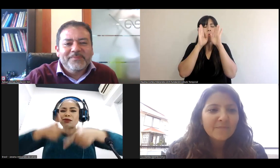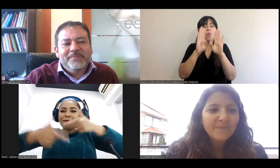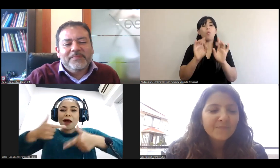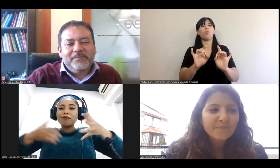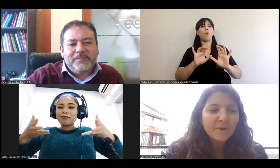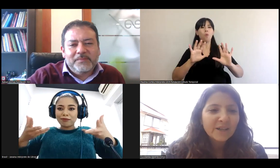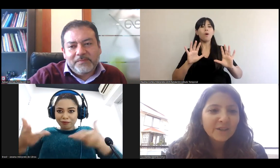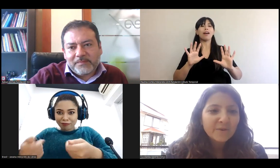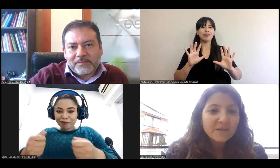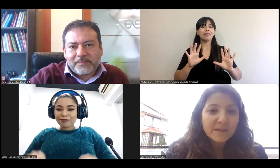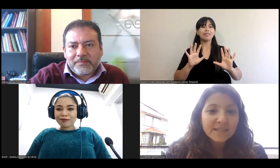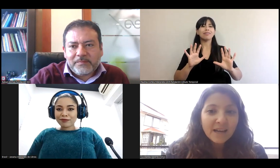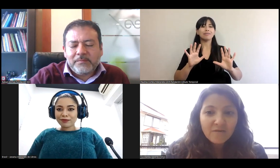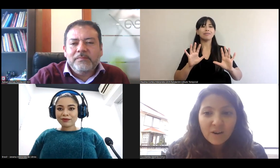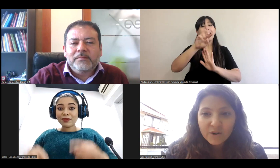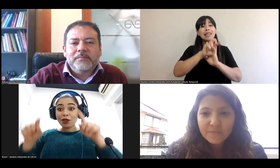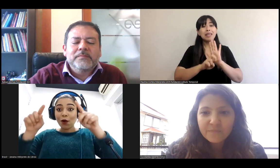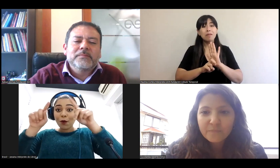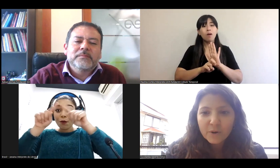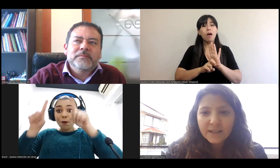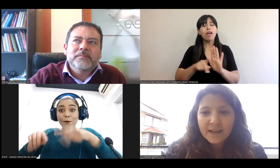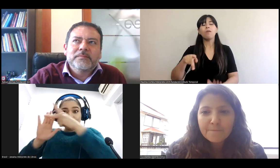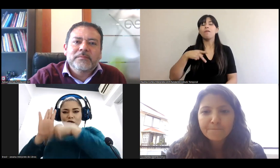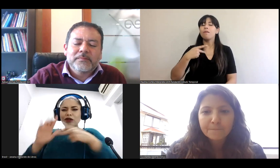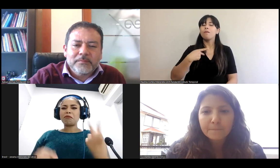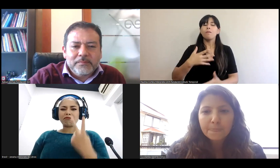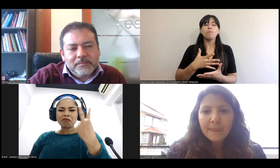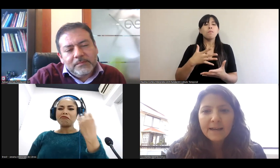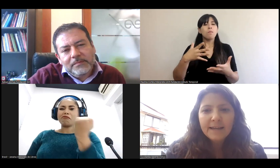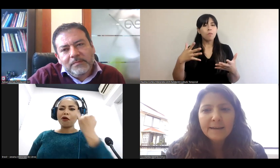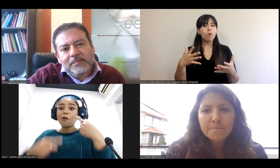Este proyecto tiene un especial valor porque